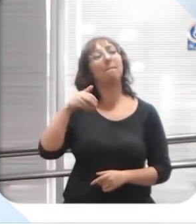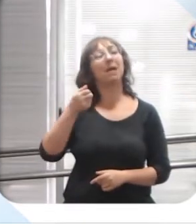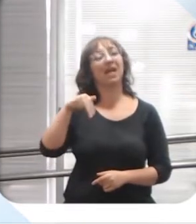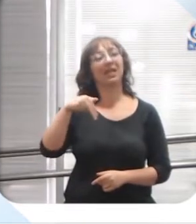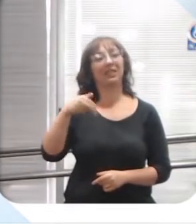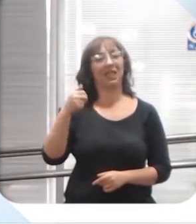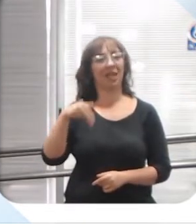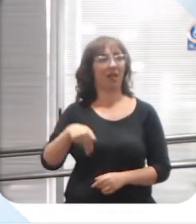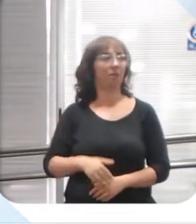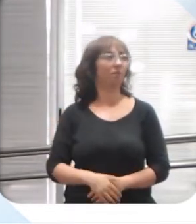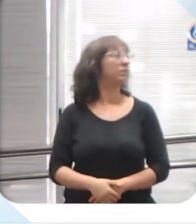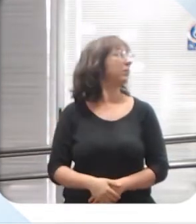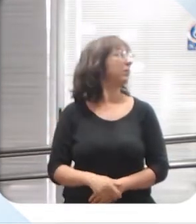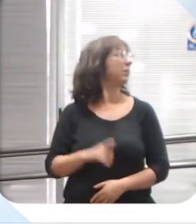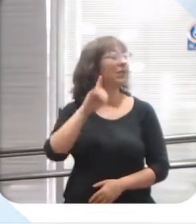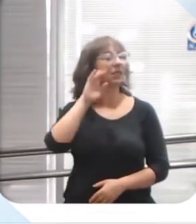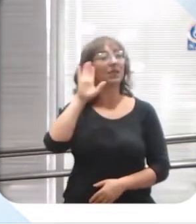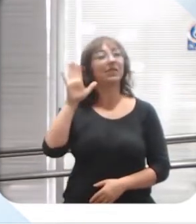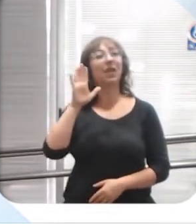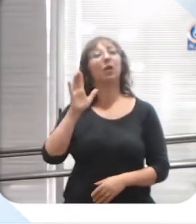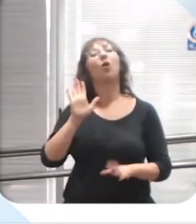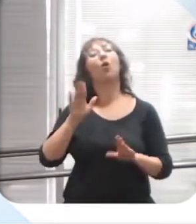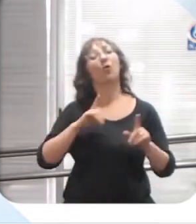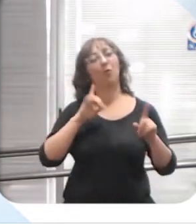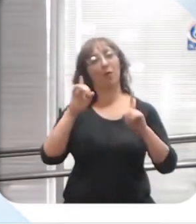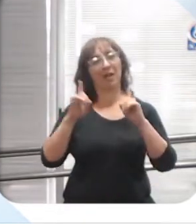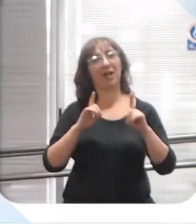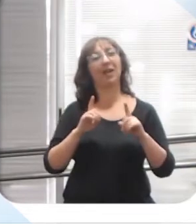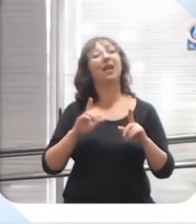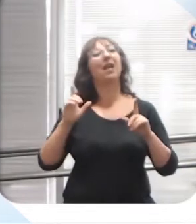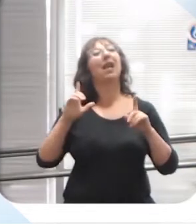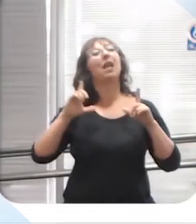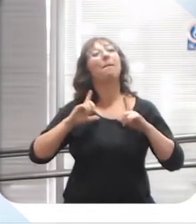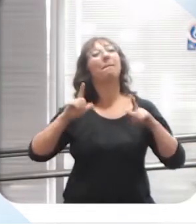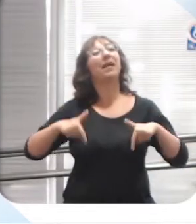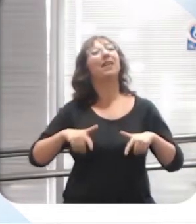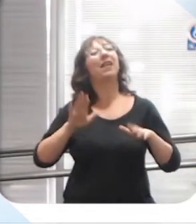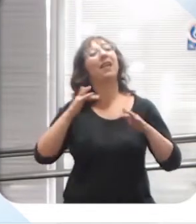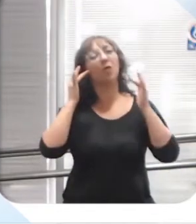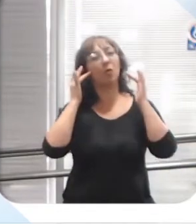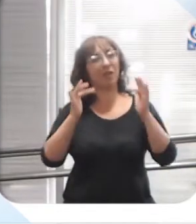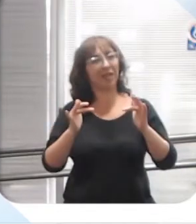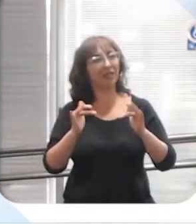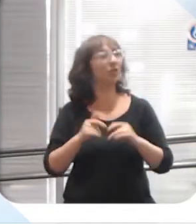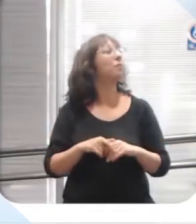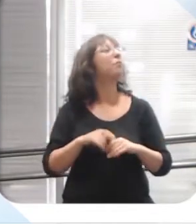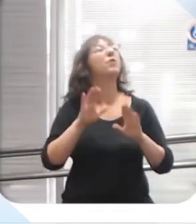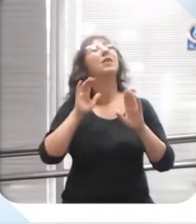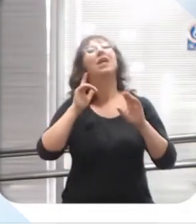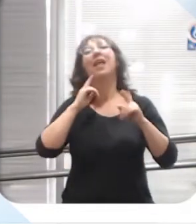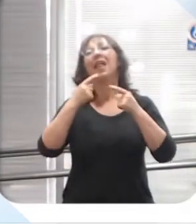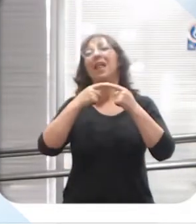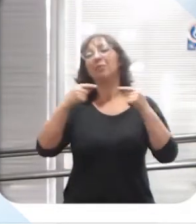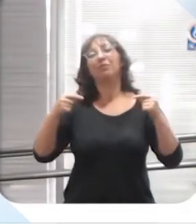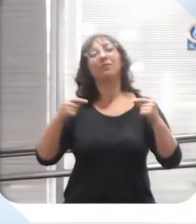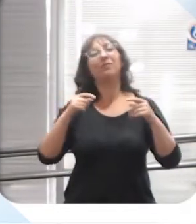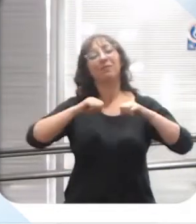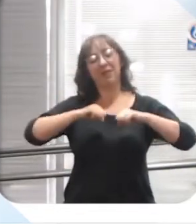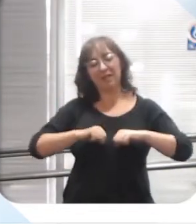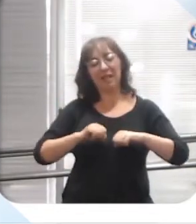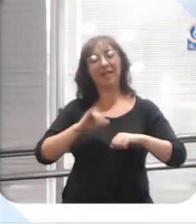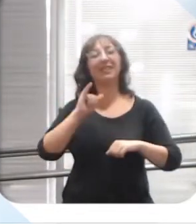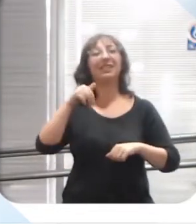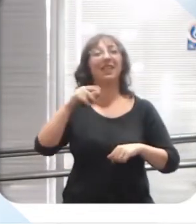Mañán, psicóloga por la UDELAR y magíster en Educación, integrante del equipo interdisciplinario del